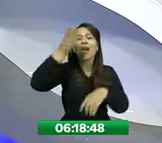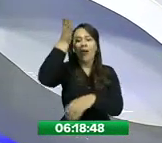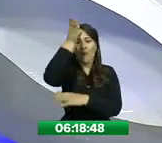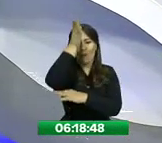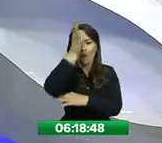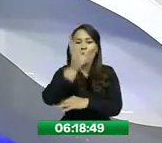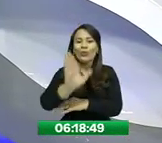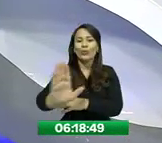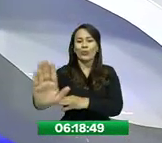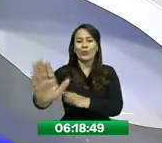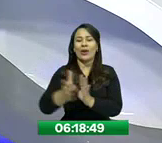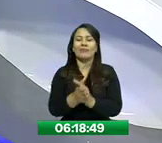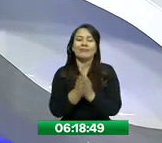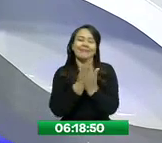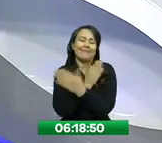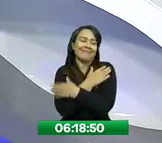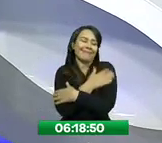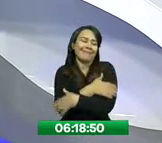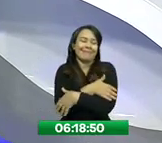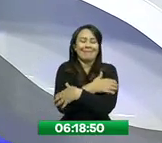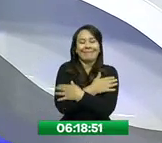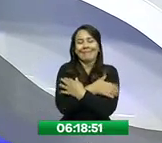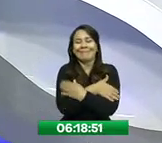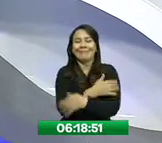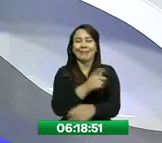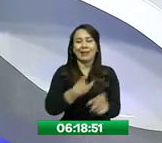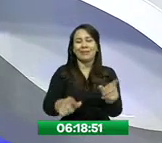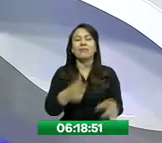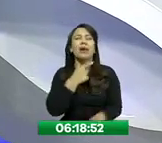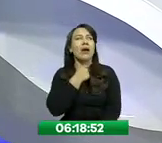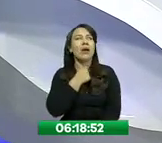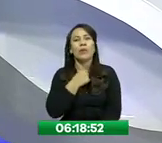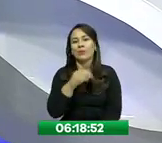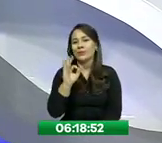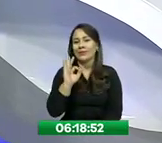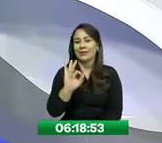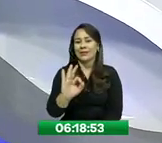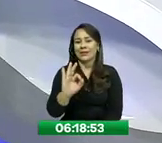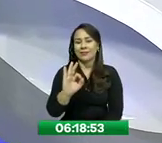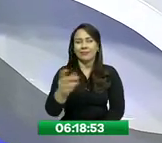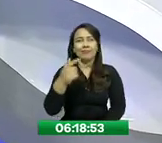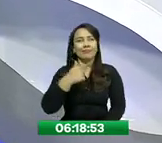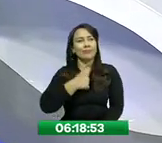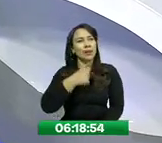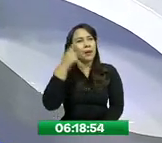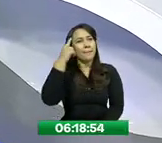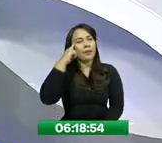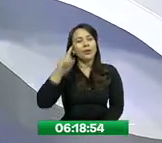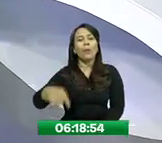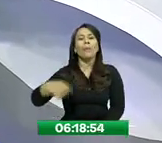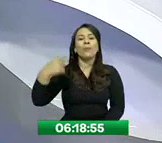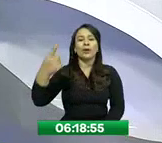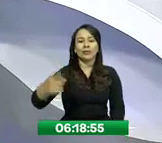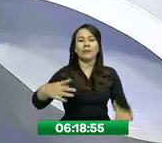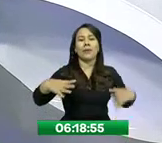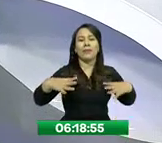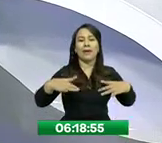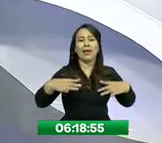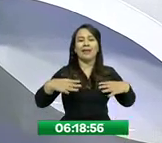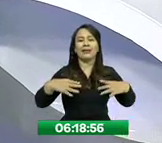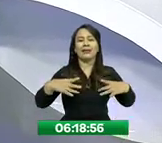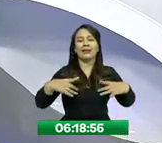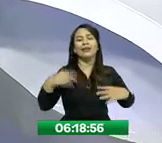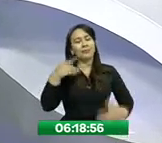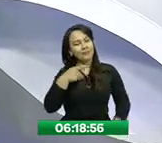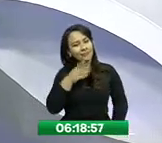¿no? Y sobre todo el calor de su gente, tal como lo decía la nota. Me encanta, me encanta. Es más, estoy pensando que mis próximas vacaciones puedo